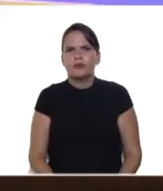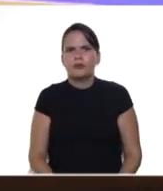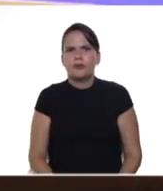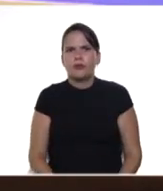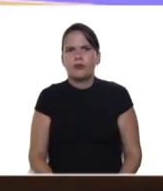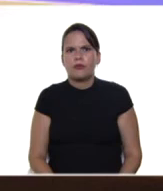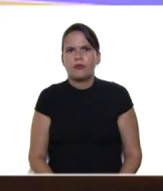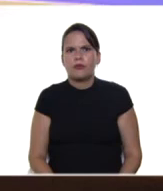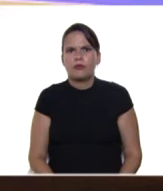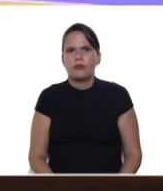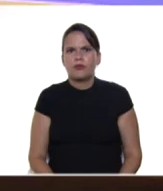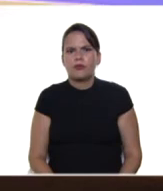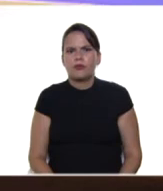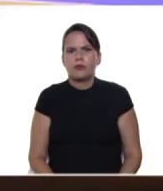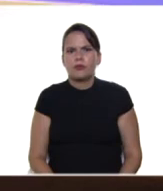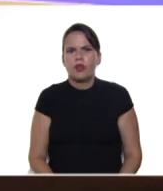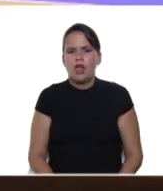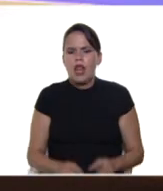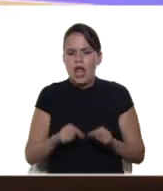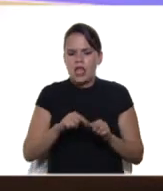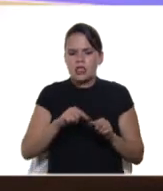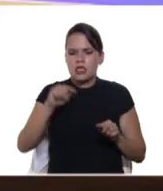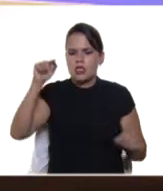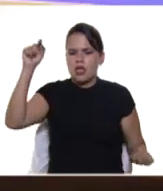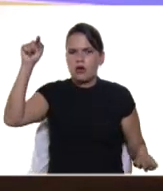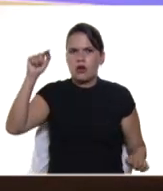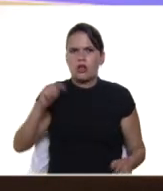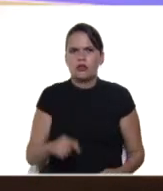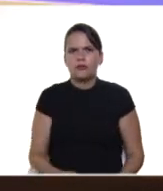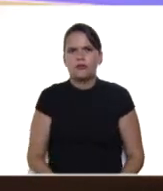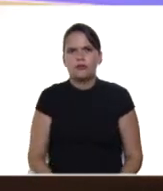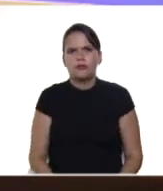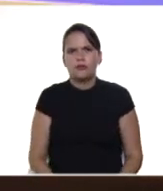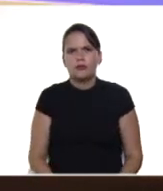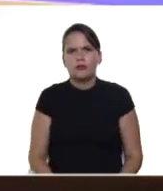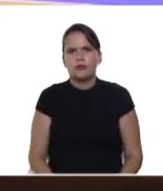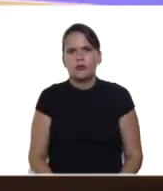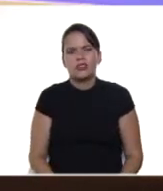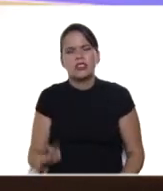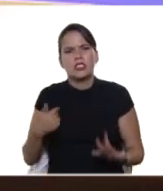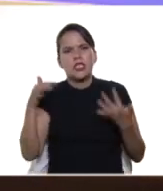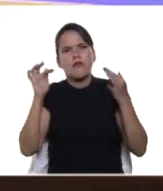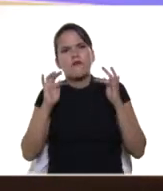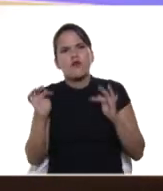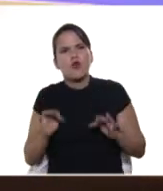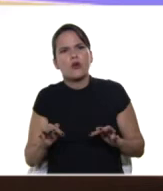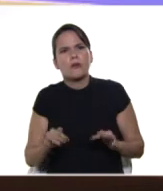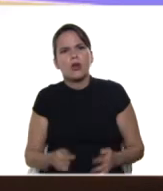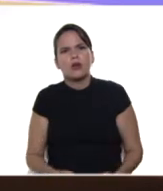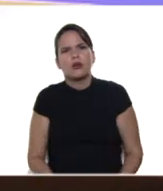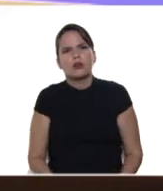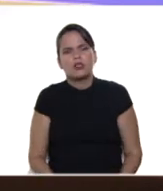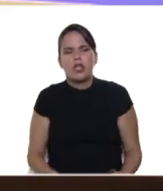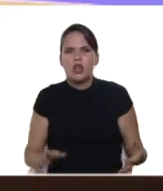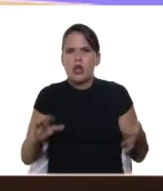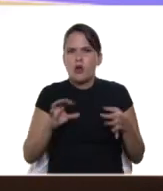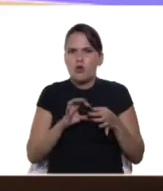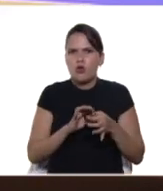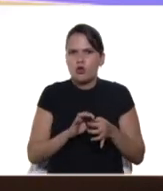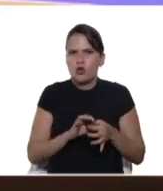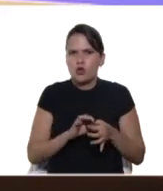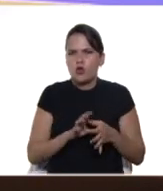la diagonal de un polígono. Muy bien. Esta se forma a través de la unión